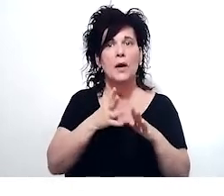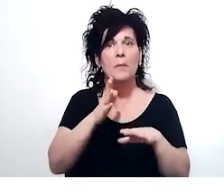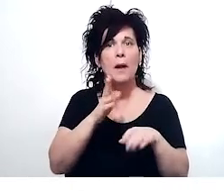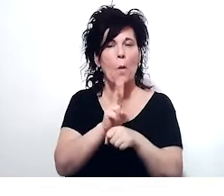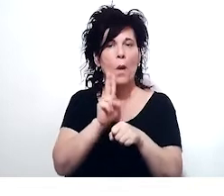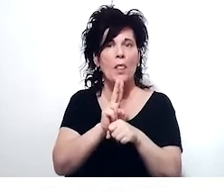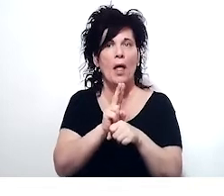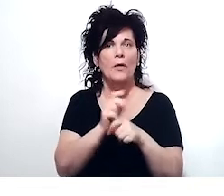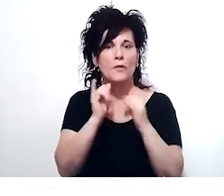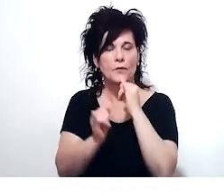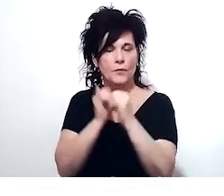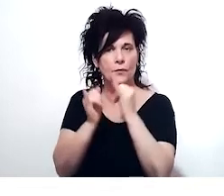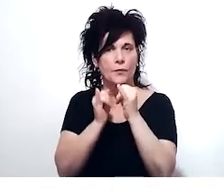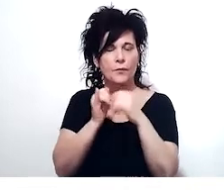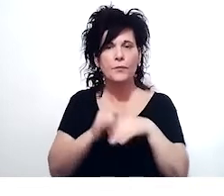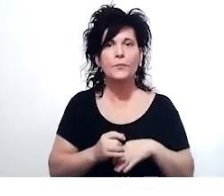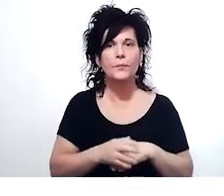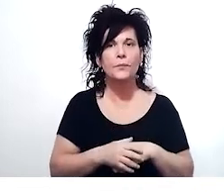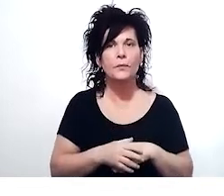de protección de datos.